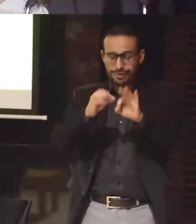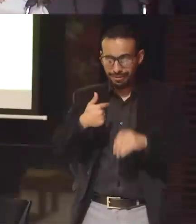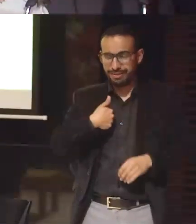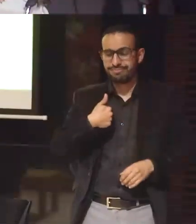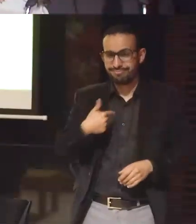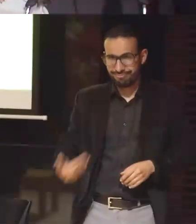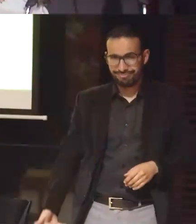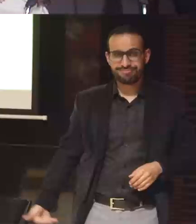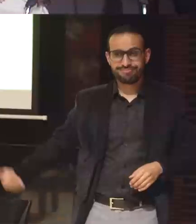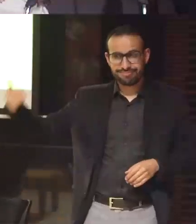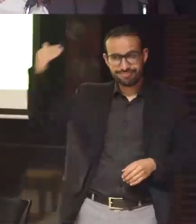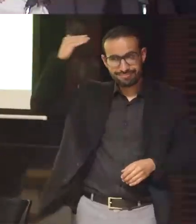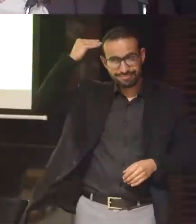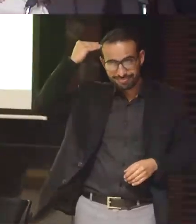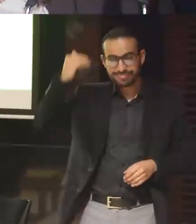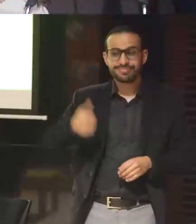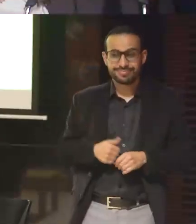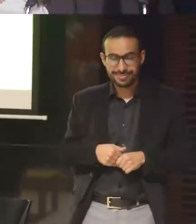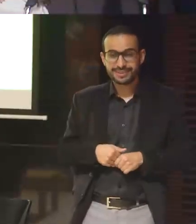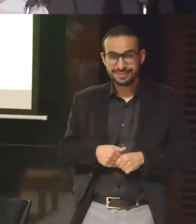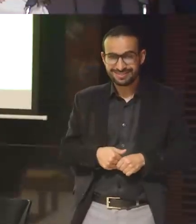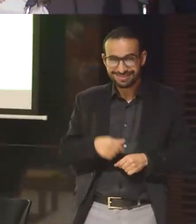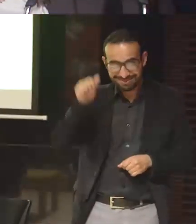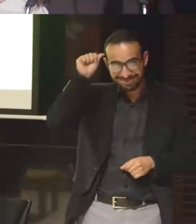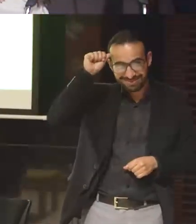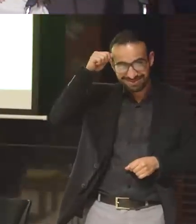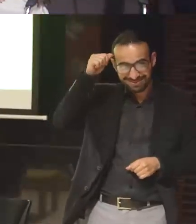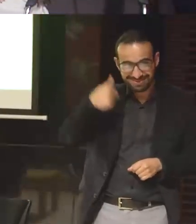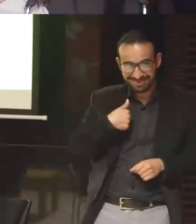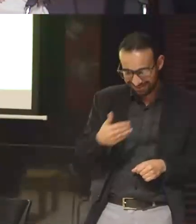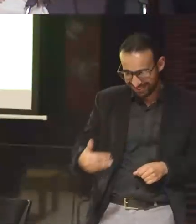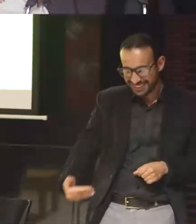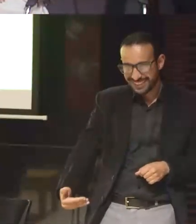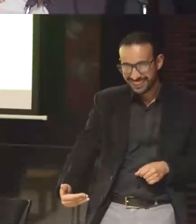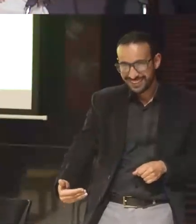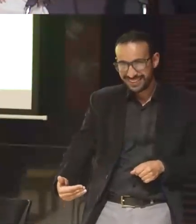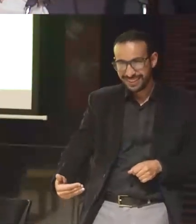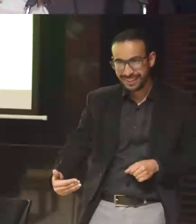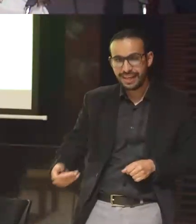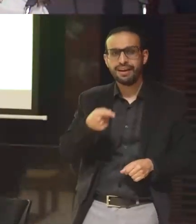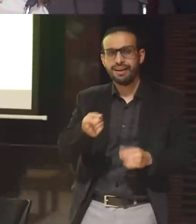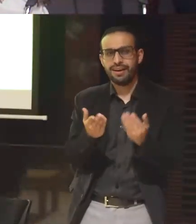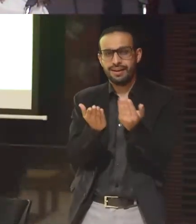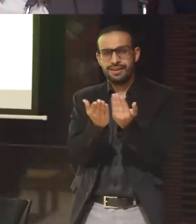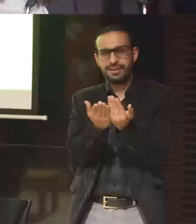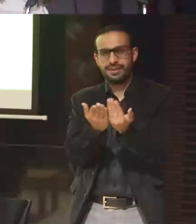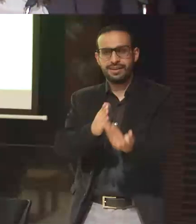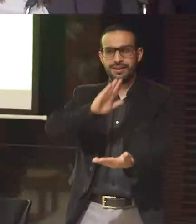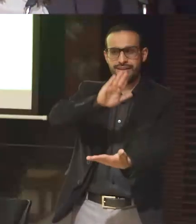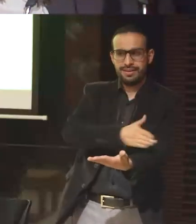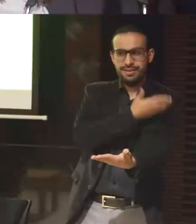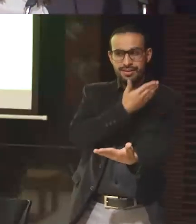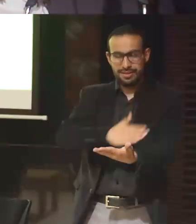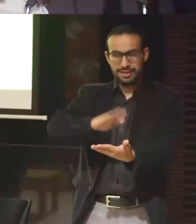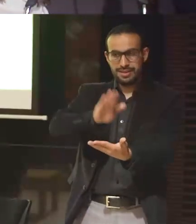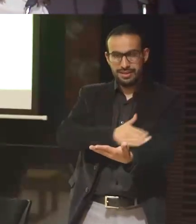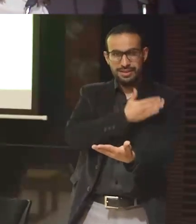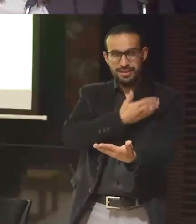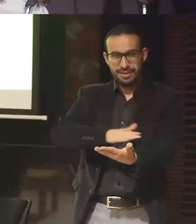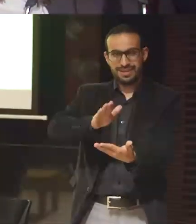aquí los sábados con mis hijas chiquitas y hoy son 2 personas estudiando música, y eso hace que ellas